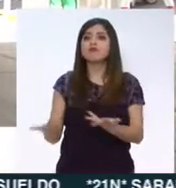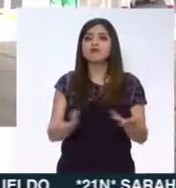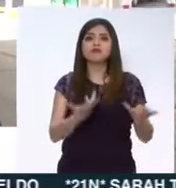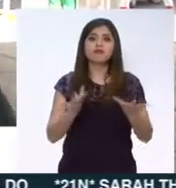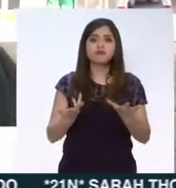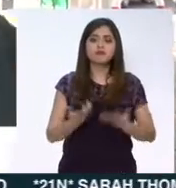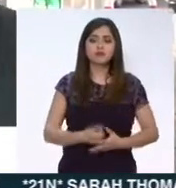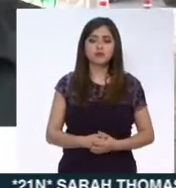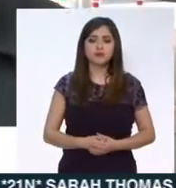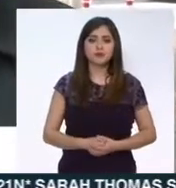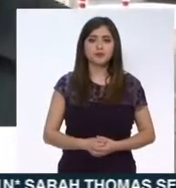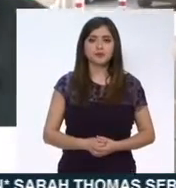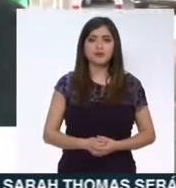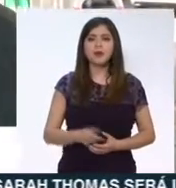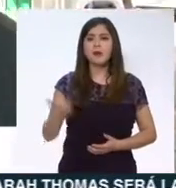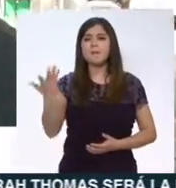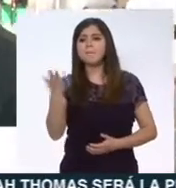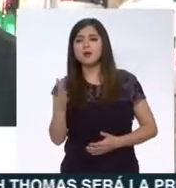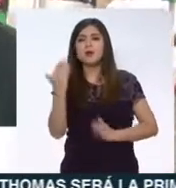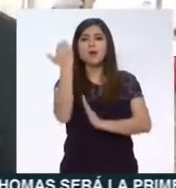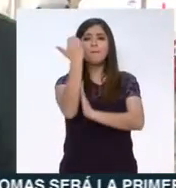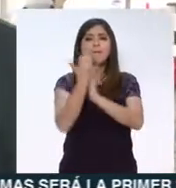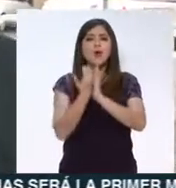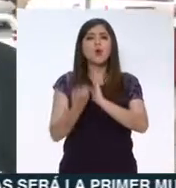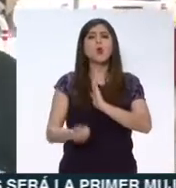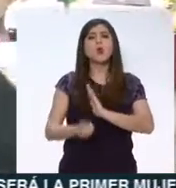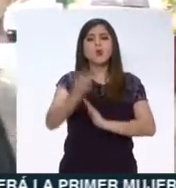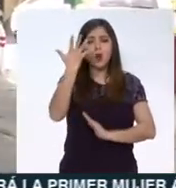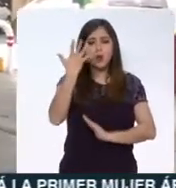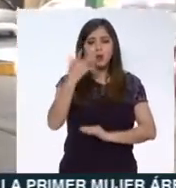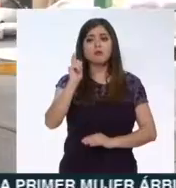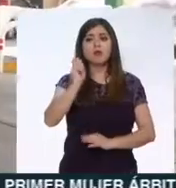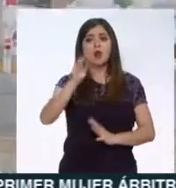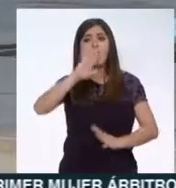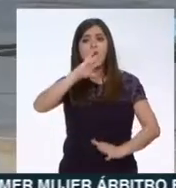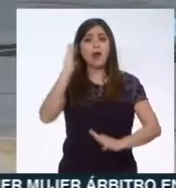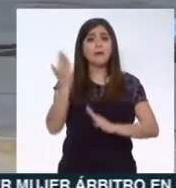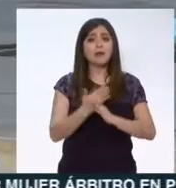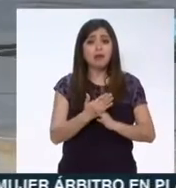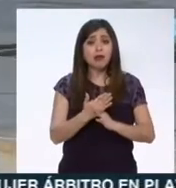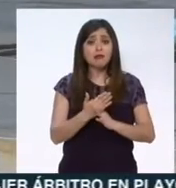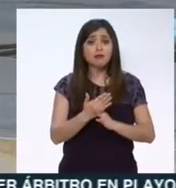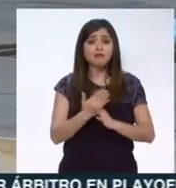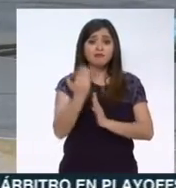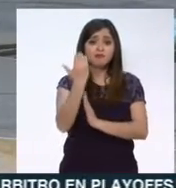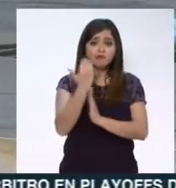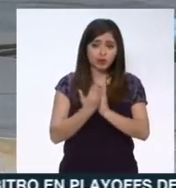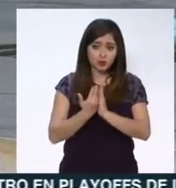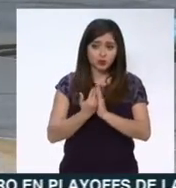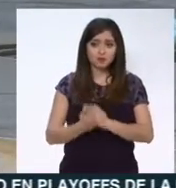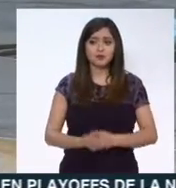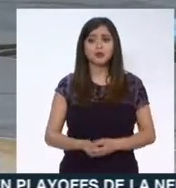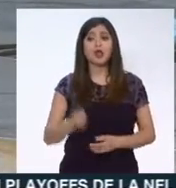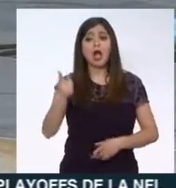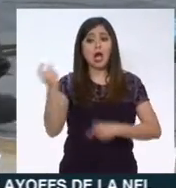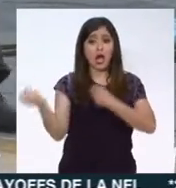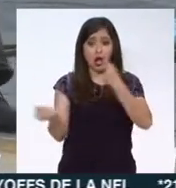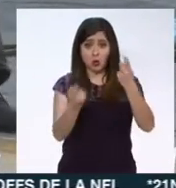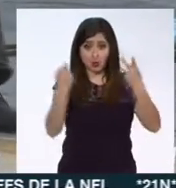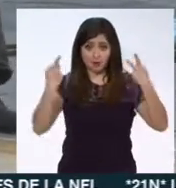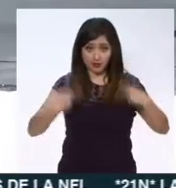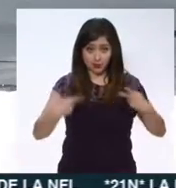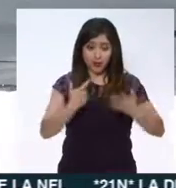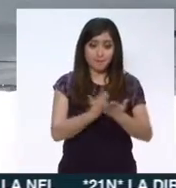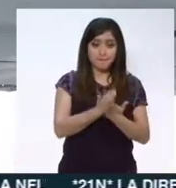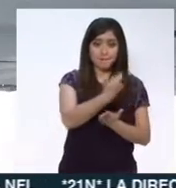Más o menos, ¿cuánto se reduce su sueldo con eso? Pues casi la mitad. Algunos trabajadores reciben sueldo y